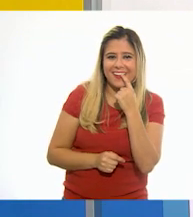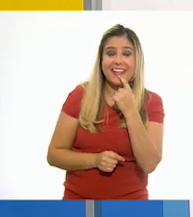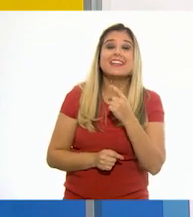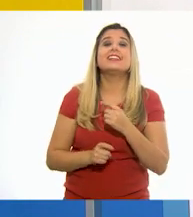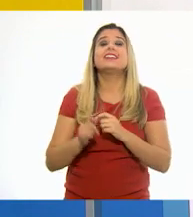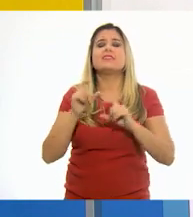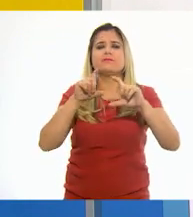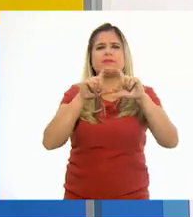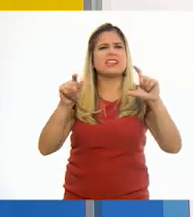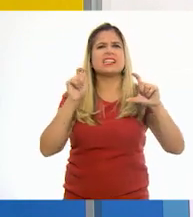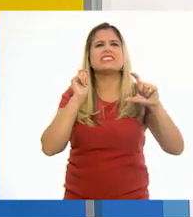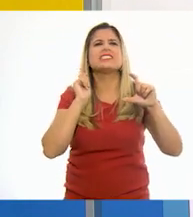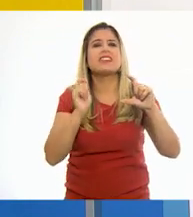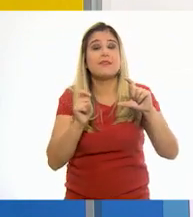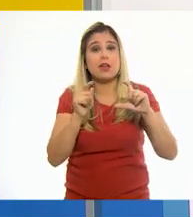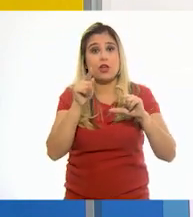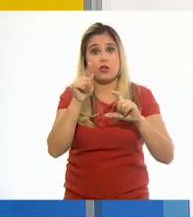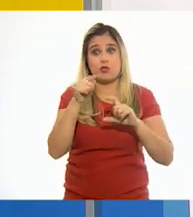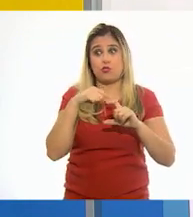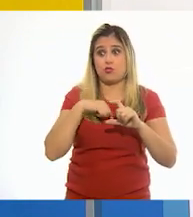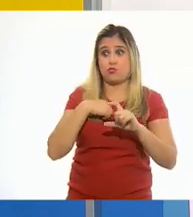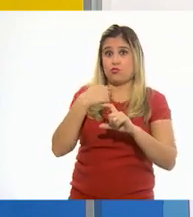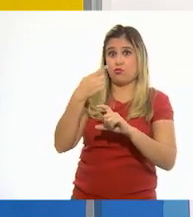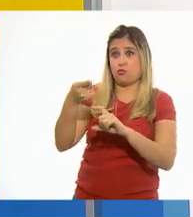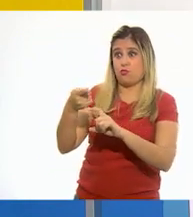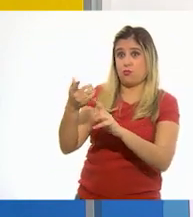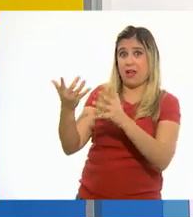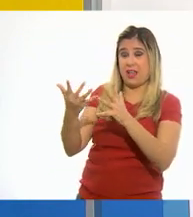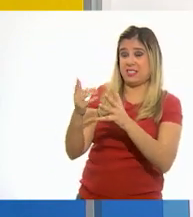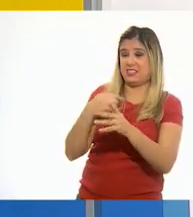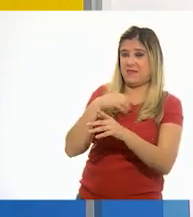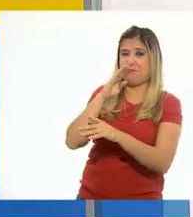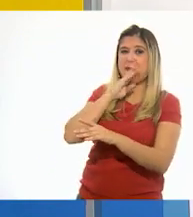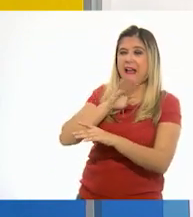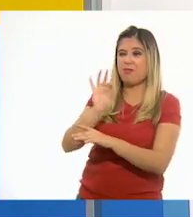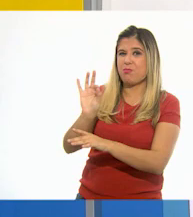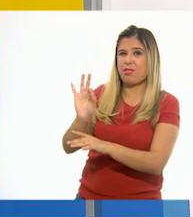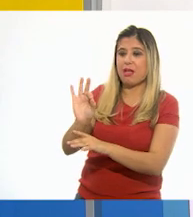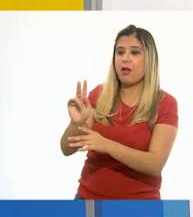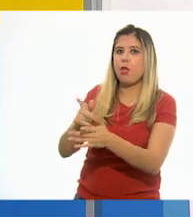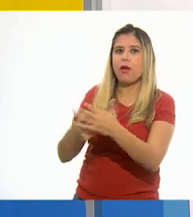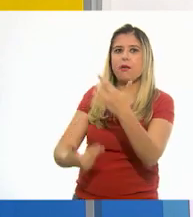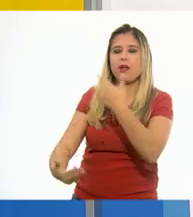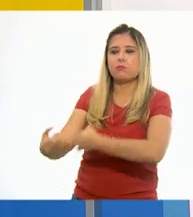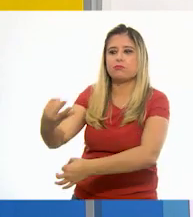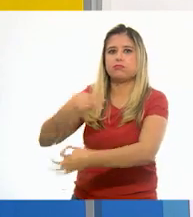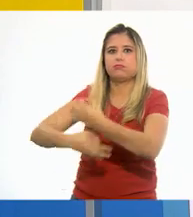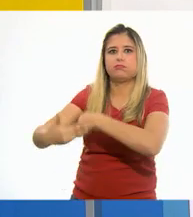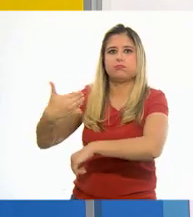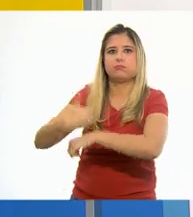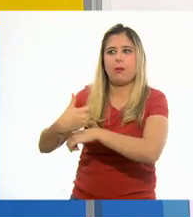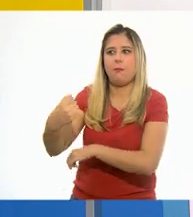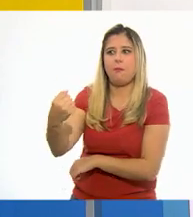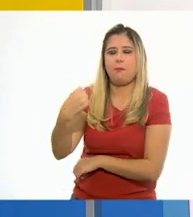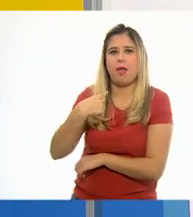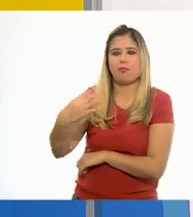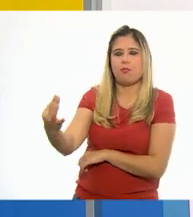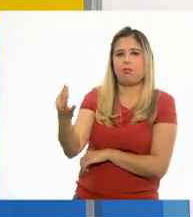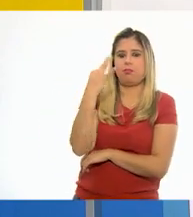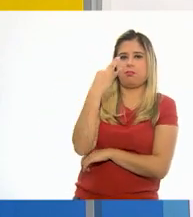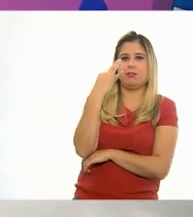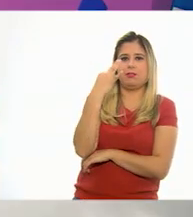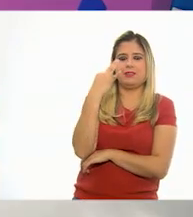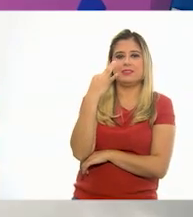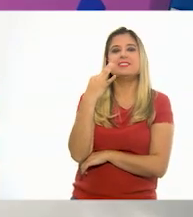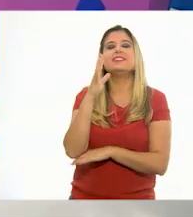refrán significa que si le haces un mal a alguien, ese mal te puede ser devuelto exactamente igual. Y veamos nuestro siguiente